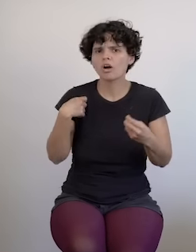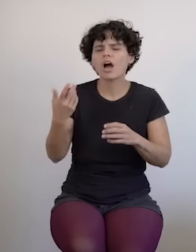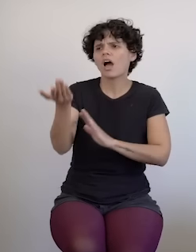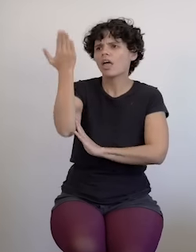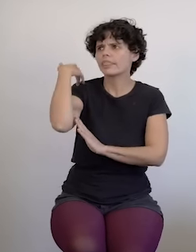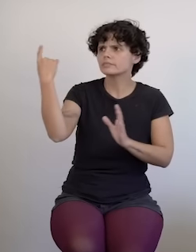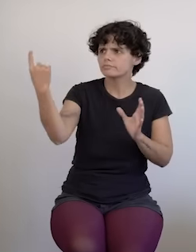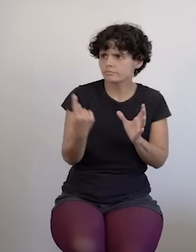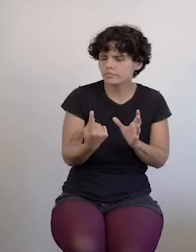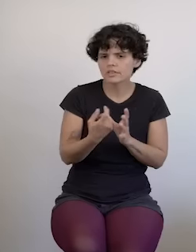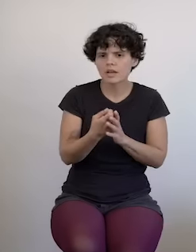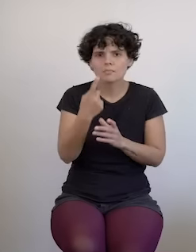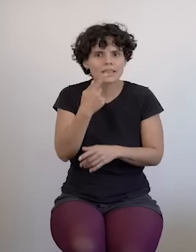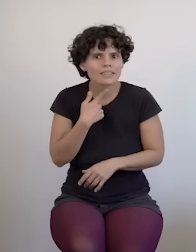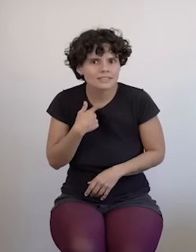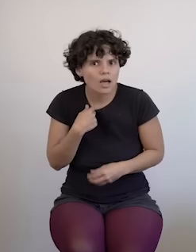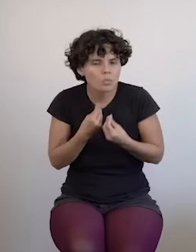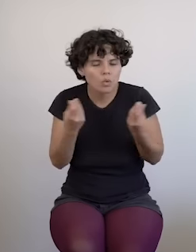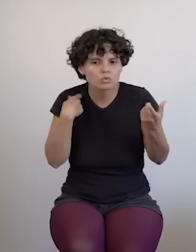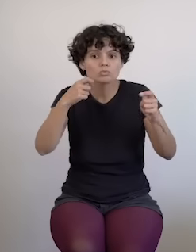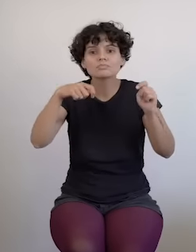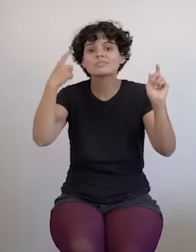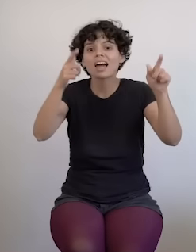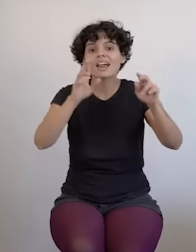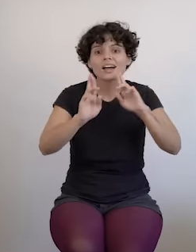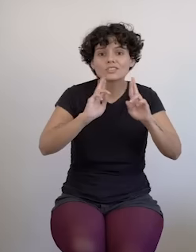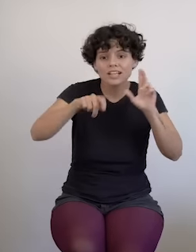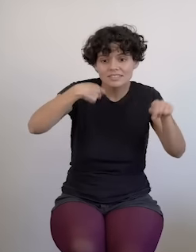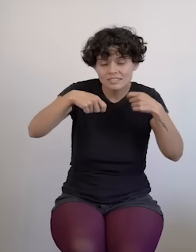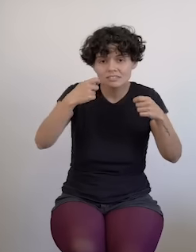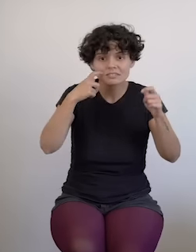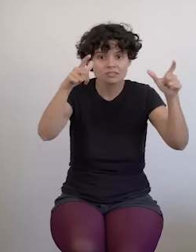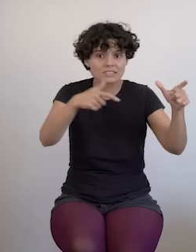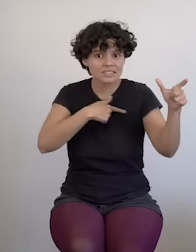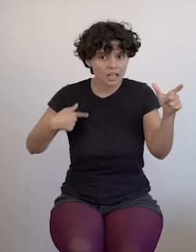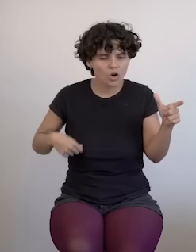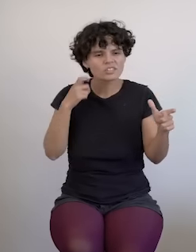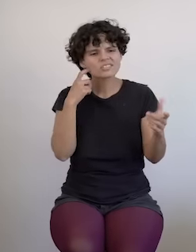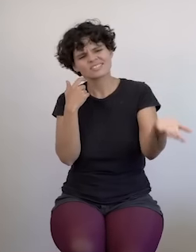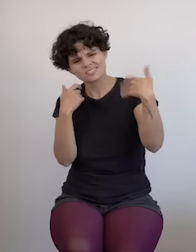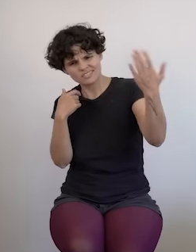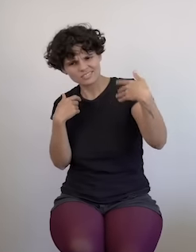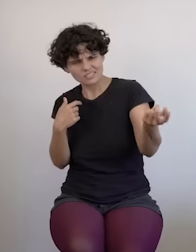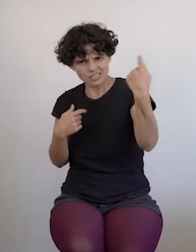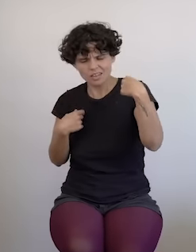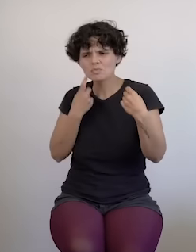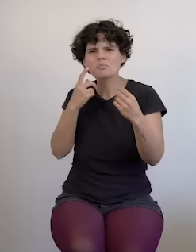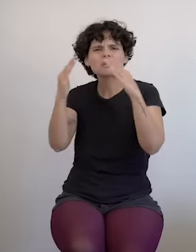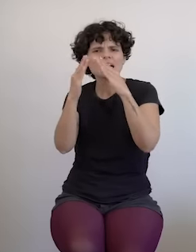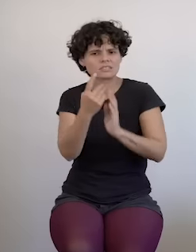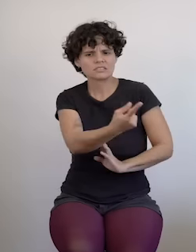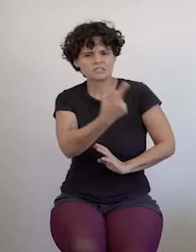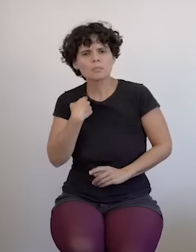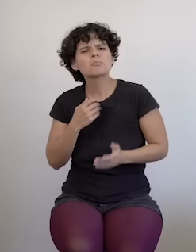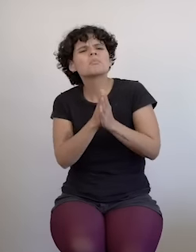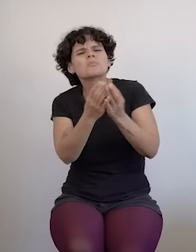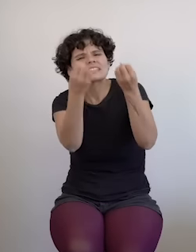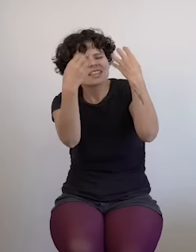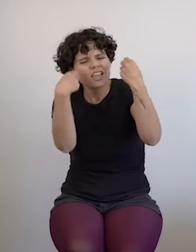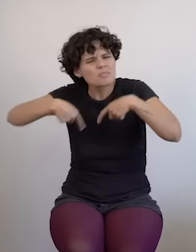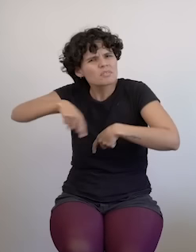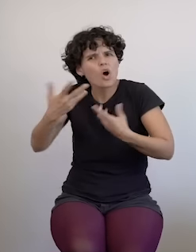los sabores que después llegué, pesqué a un chino, no era chino, pero trabajaba en la comida china y lo llevé a mi casa. Le dije, ya, a ver, cocina la guapa, a ver